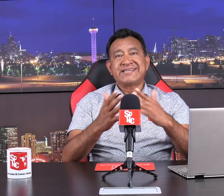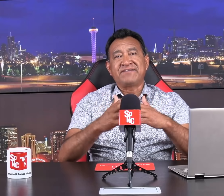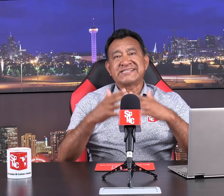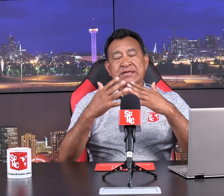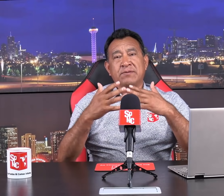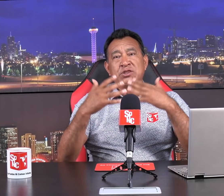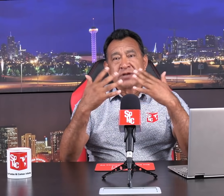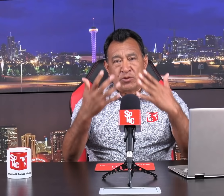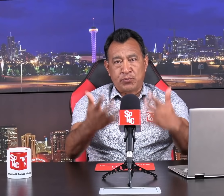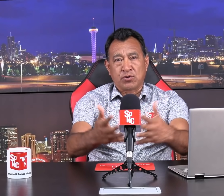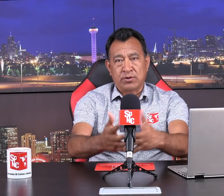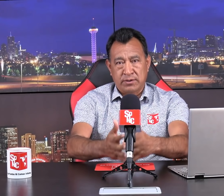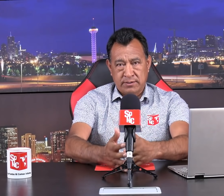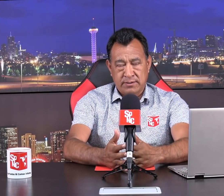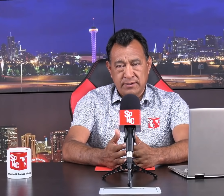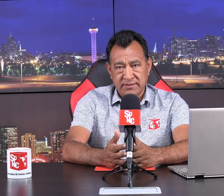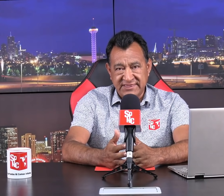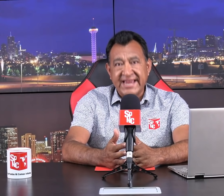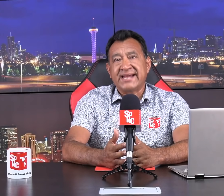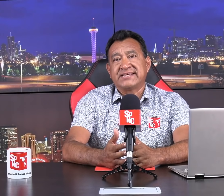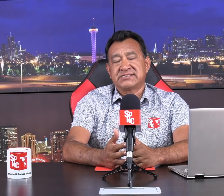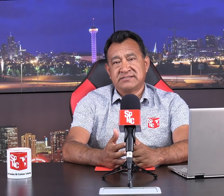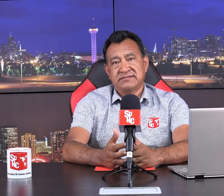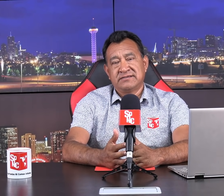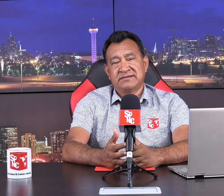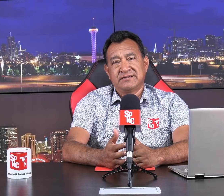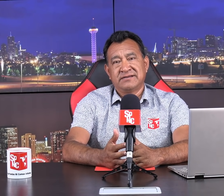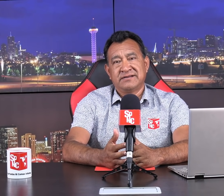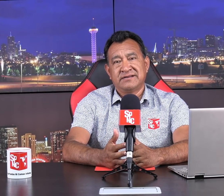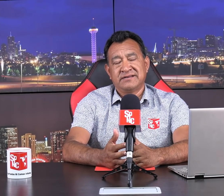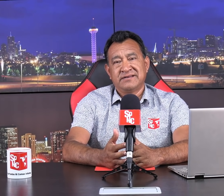El sureste había estado abandonado por décadas.